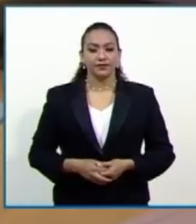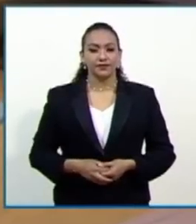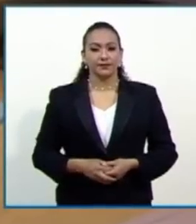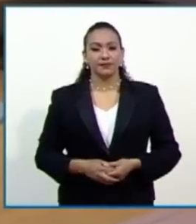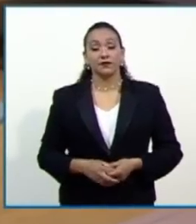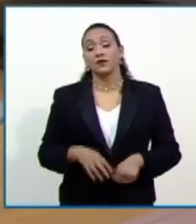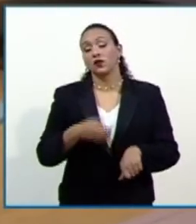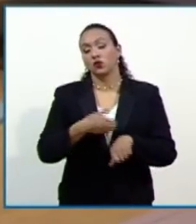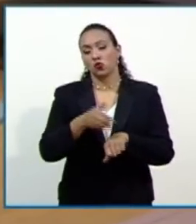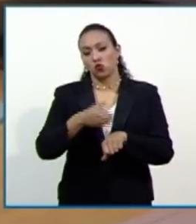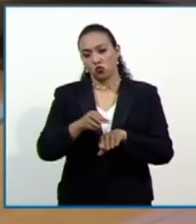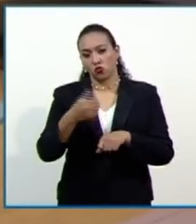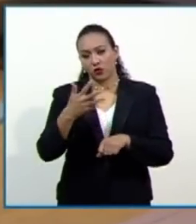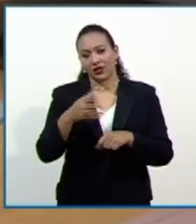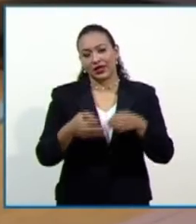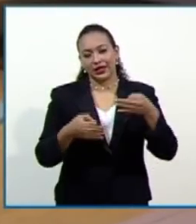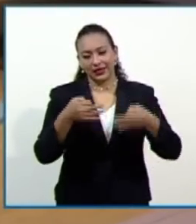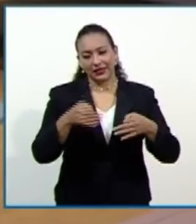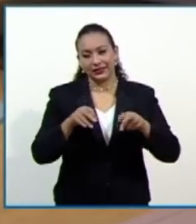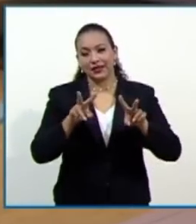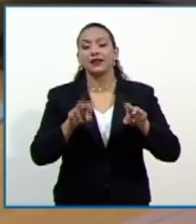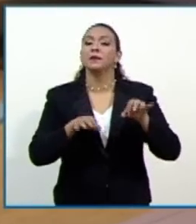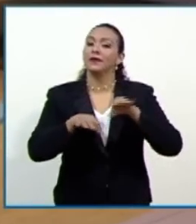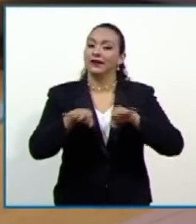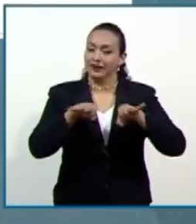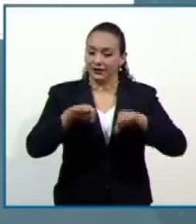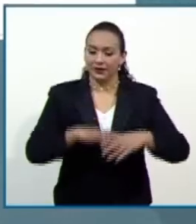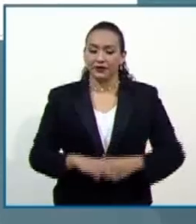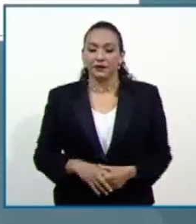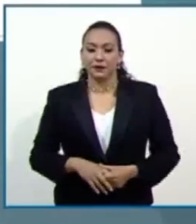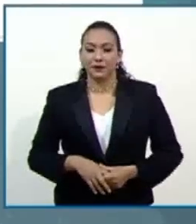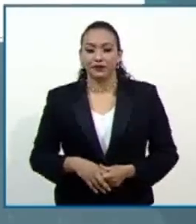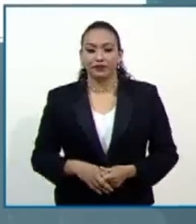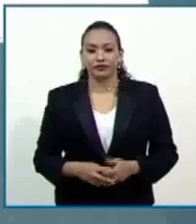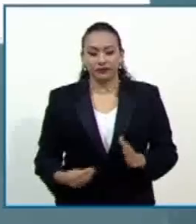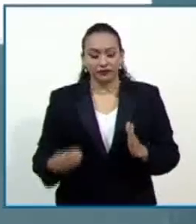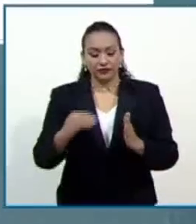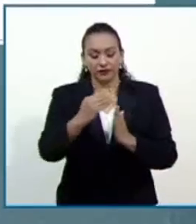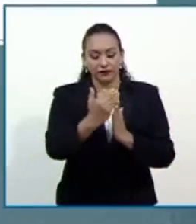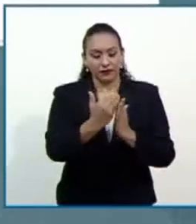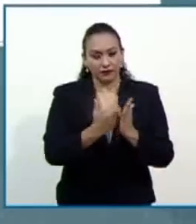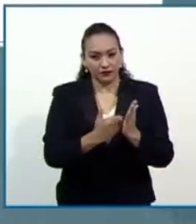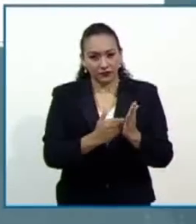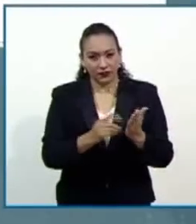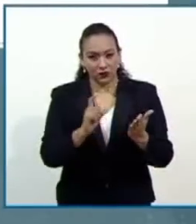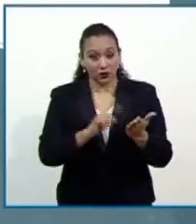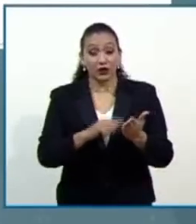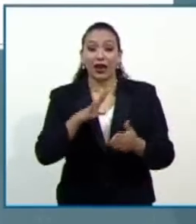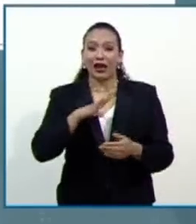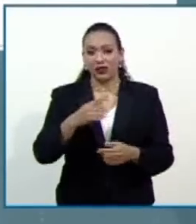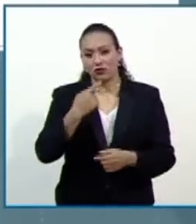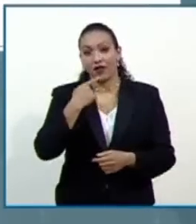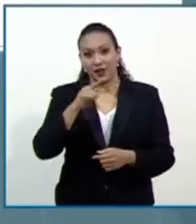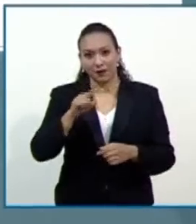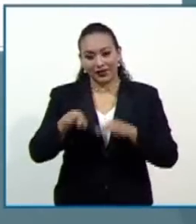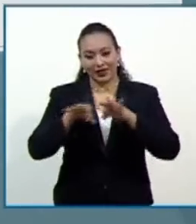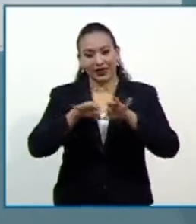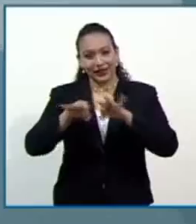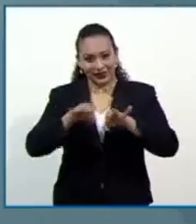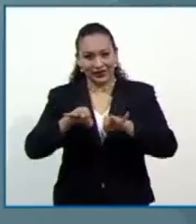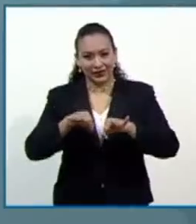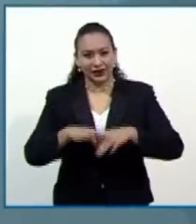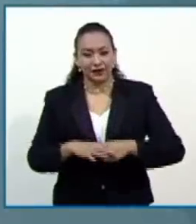El 10º Tribunal Colegiado en materia de trabajo del primer circuito estableció que la admisión de la demanda laboral respecto